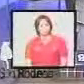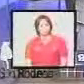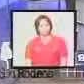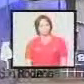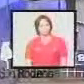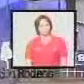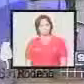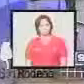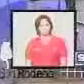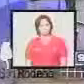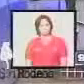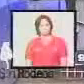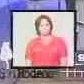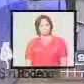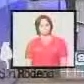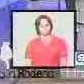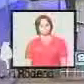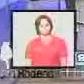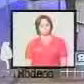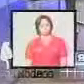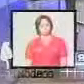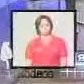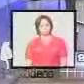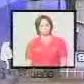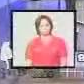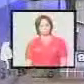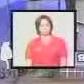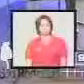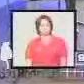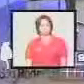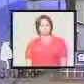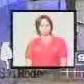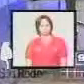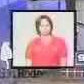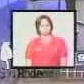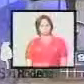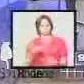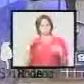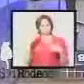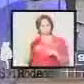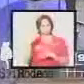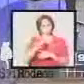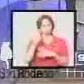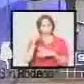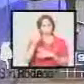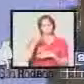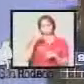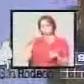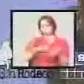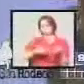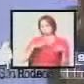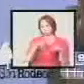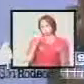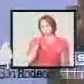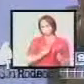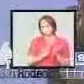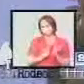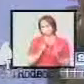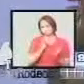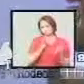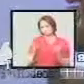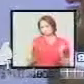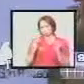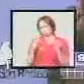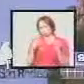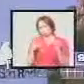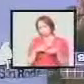No lo podemos hacer. Ok, o sea que si al estar los dos pensionados les dijeron que no podían hacer abrir el